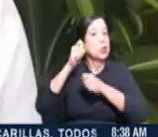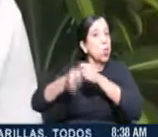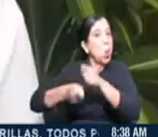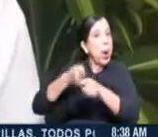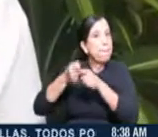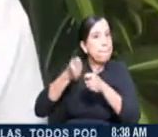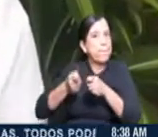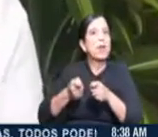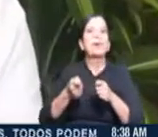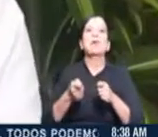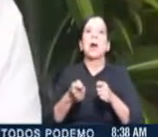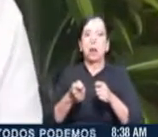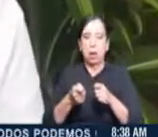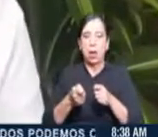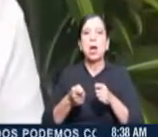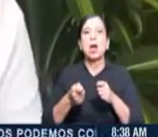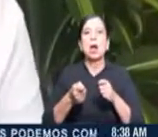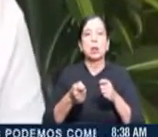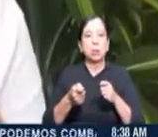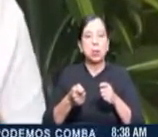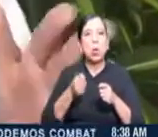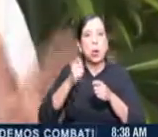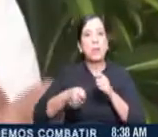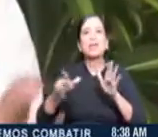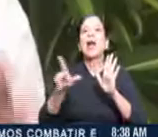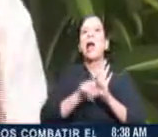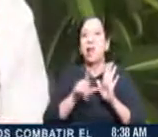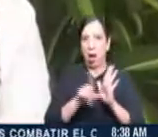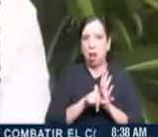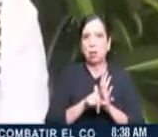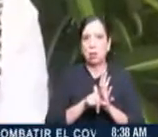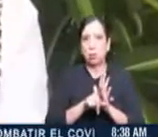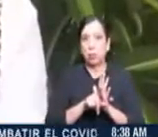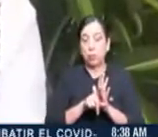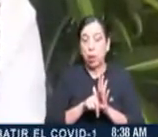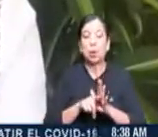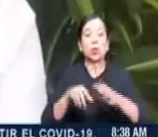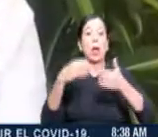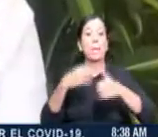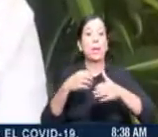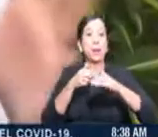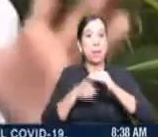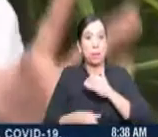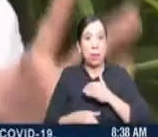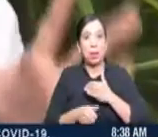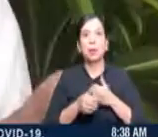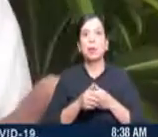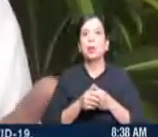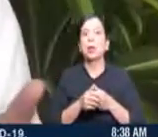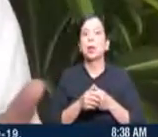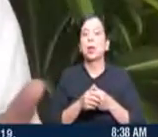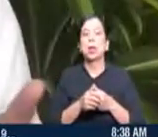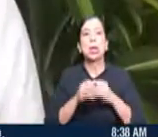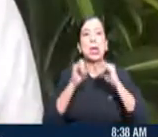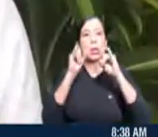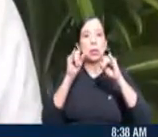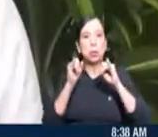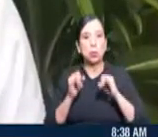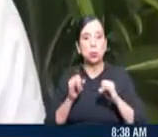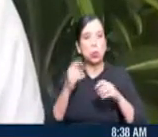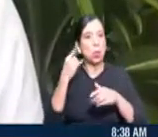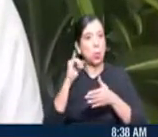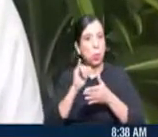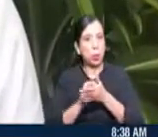poder certificarnos ASC hay que cumplir con una serie de requisitos: la empresa privada y la institución. Por eso